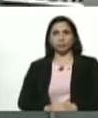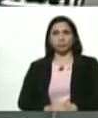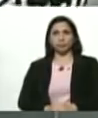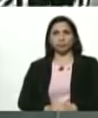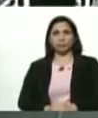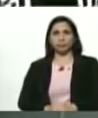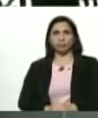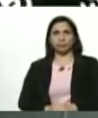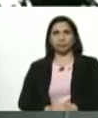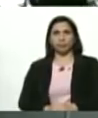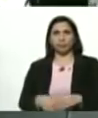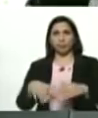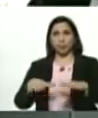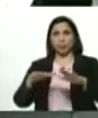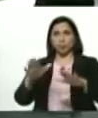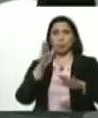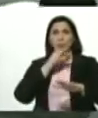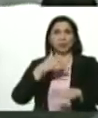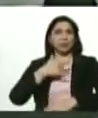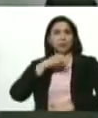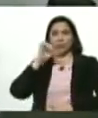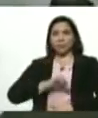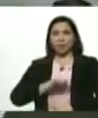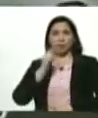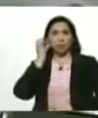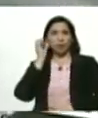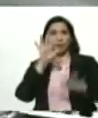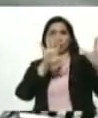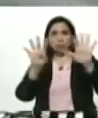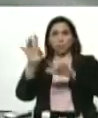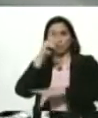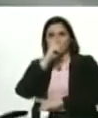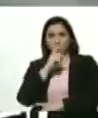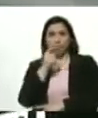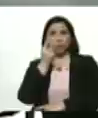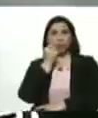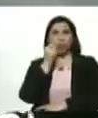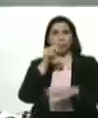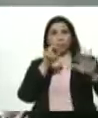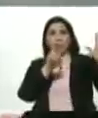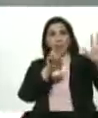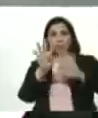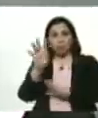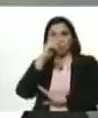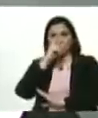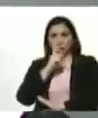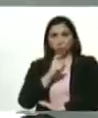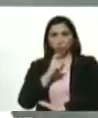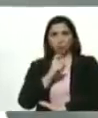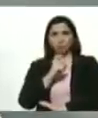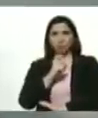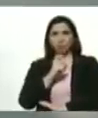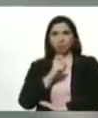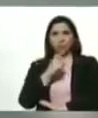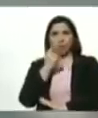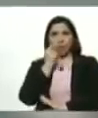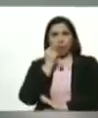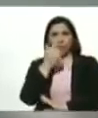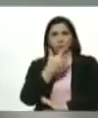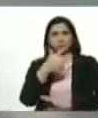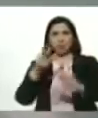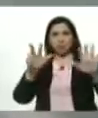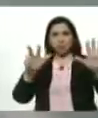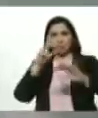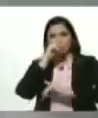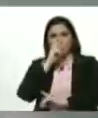concepción asintomática mujer de 19 años hombre de 74 años hombre de 38